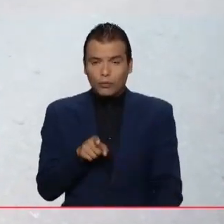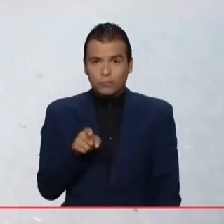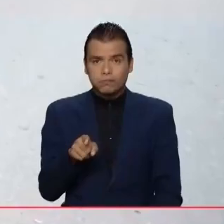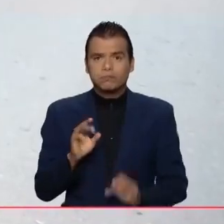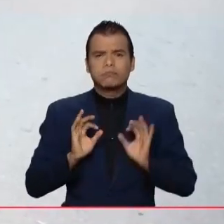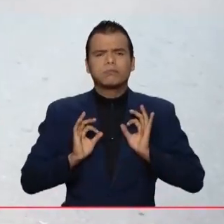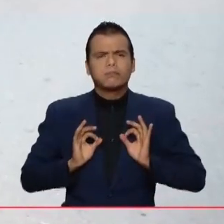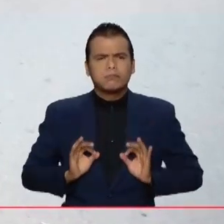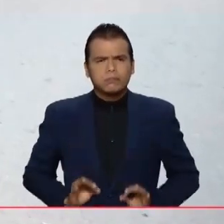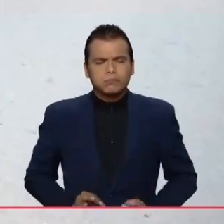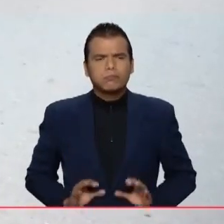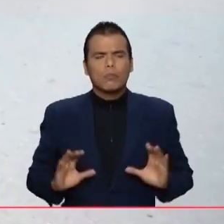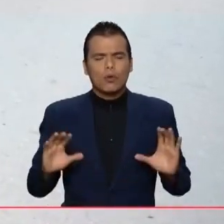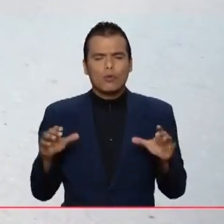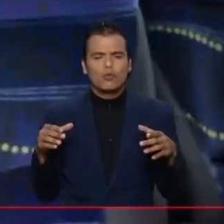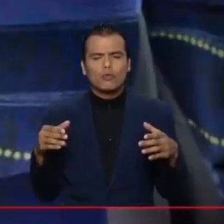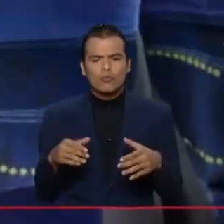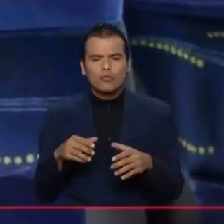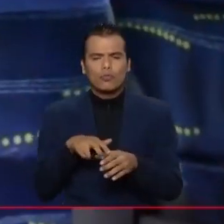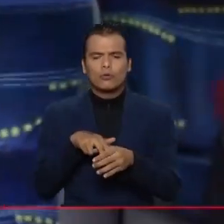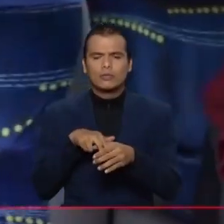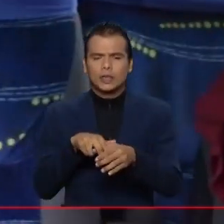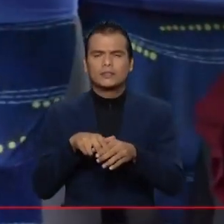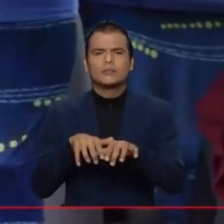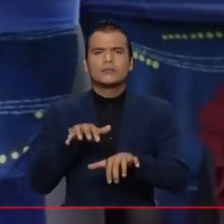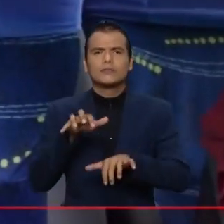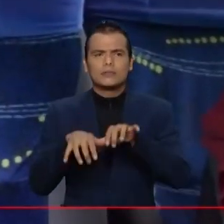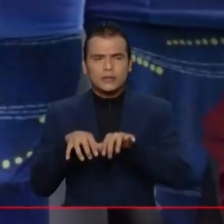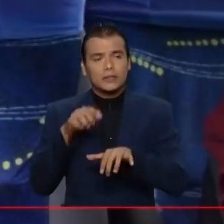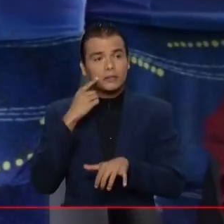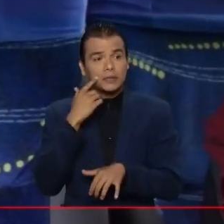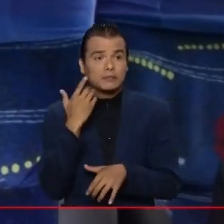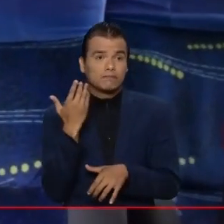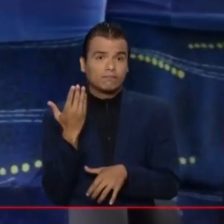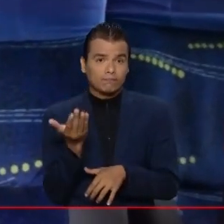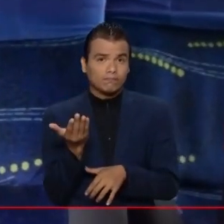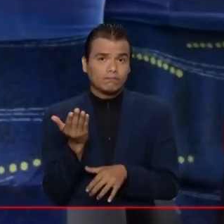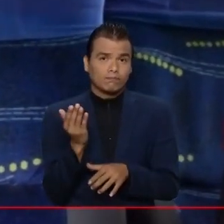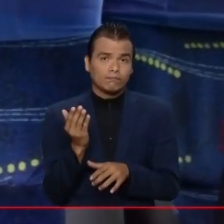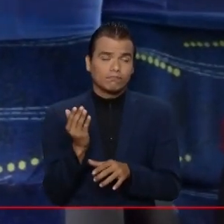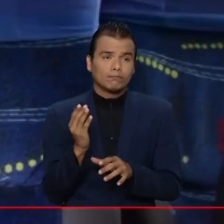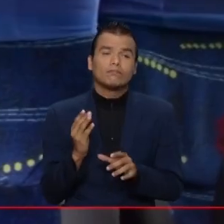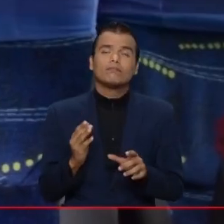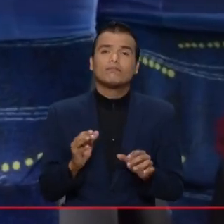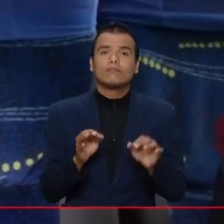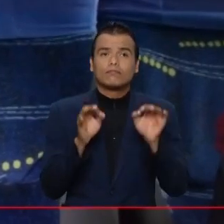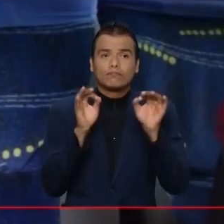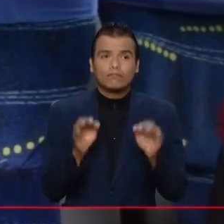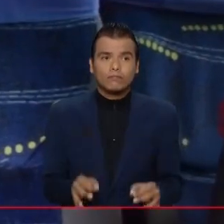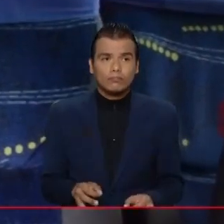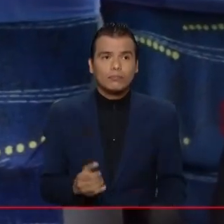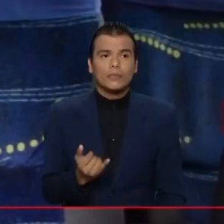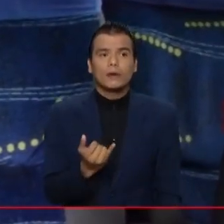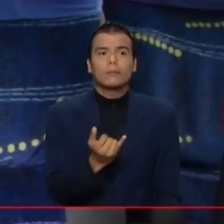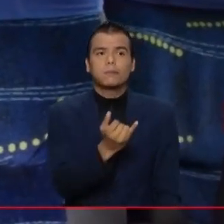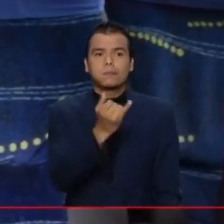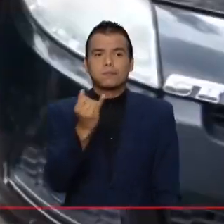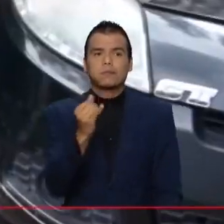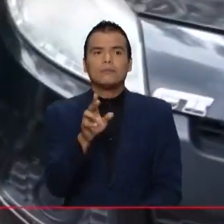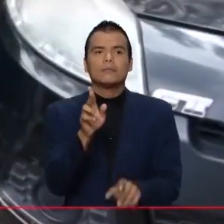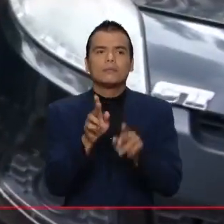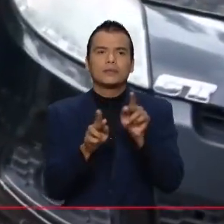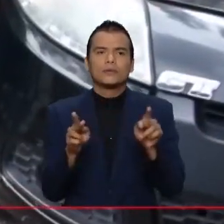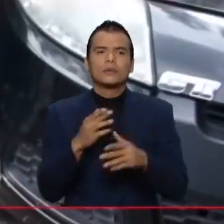en coordinación con la Secretaría de Tránsito, que lo que finalmente nos dará es que haya una mejor percepción